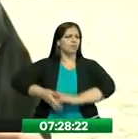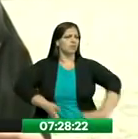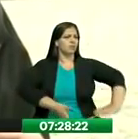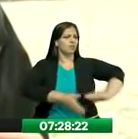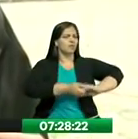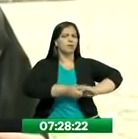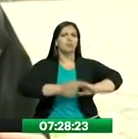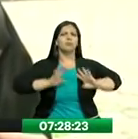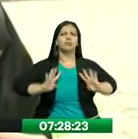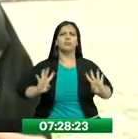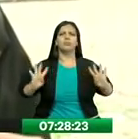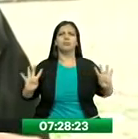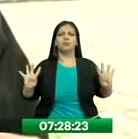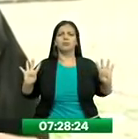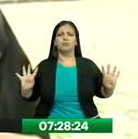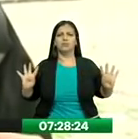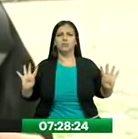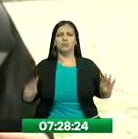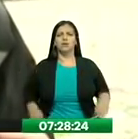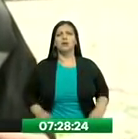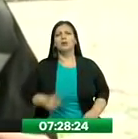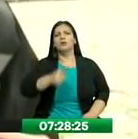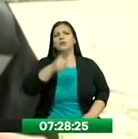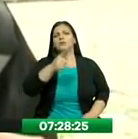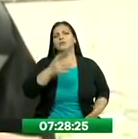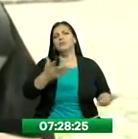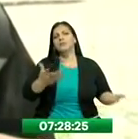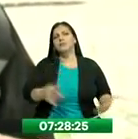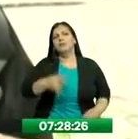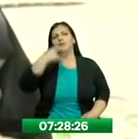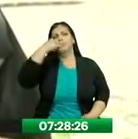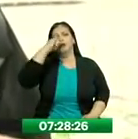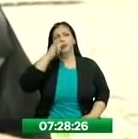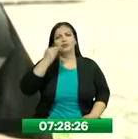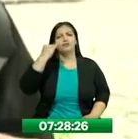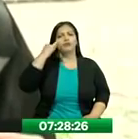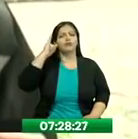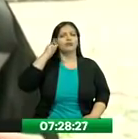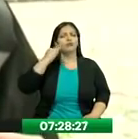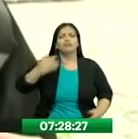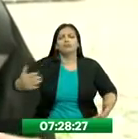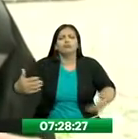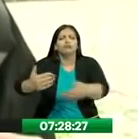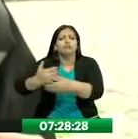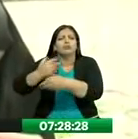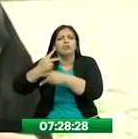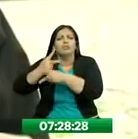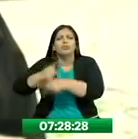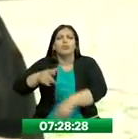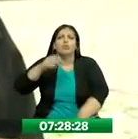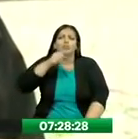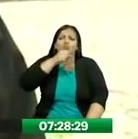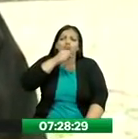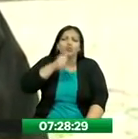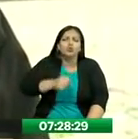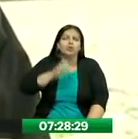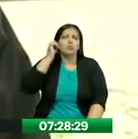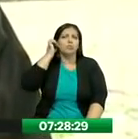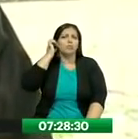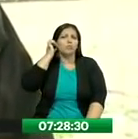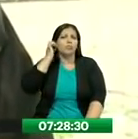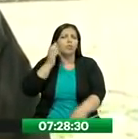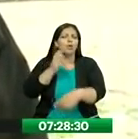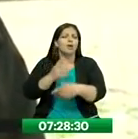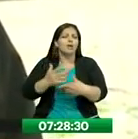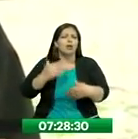era con el objetivo de proteger el ingreso de niños, niñas, adolescentes, mujeres, adultos mayores y personas con